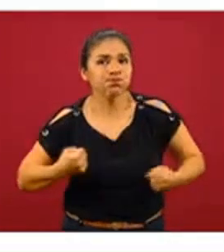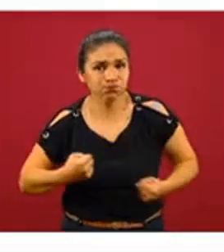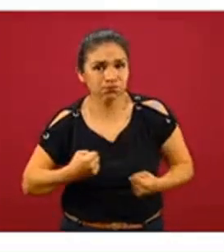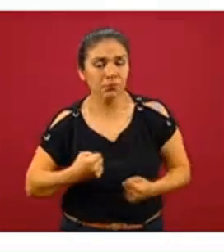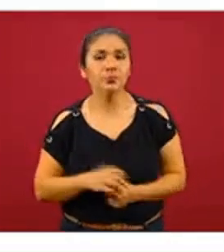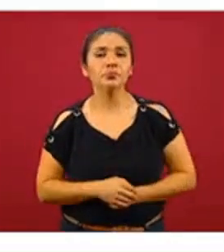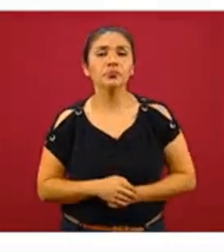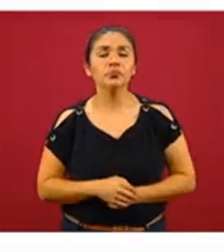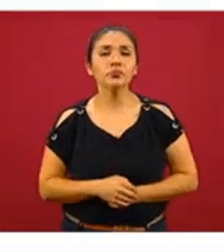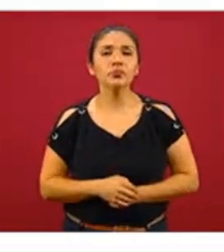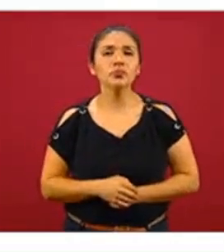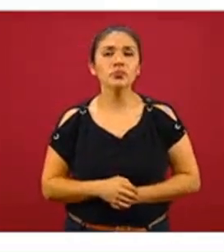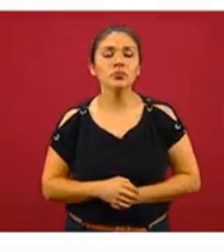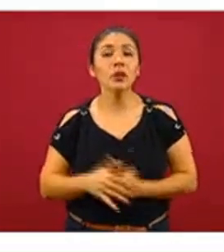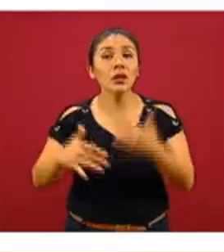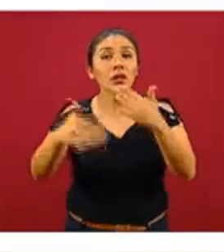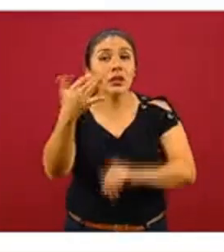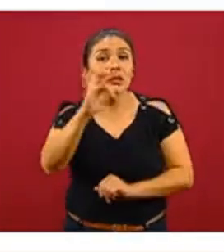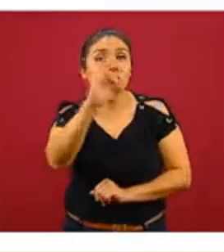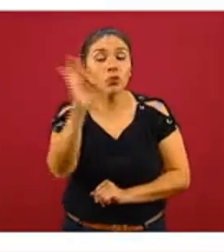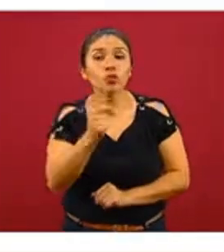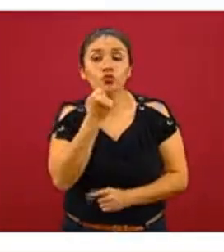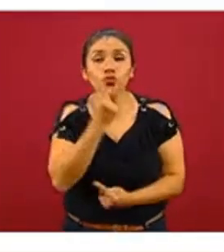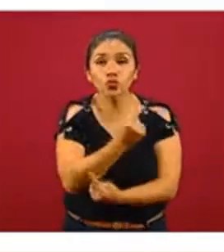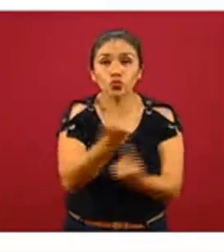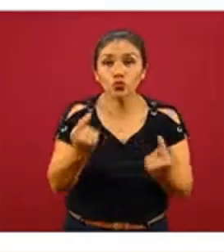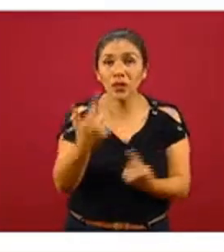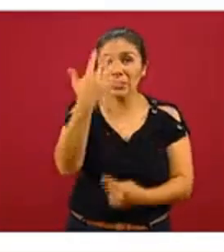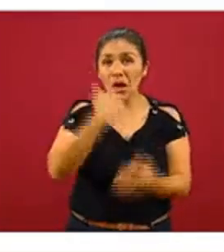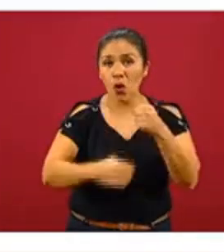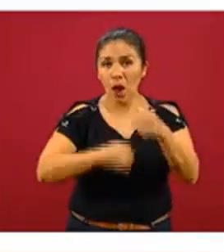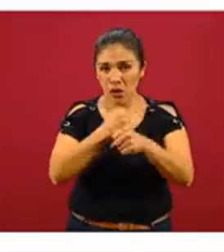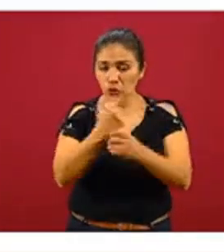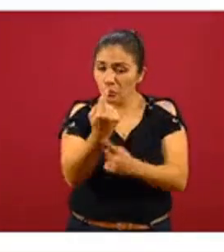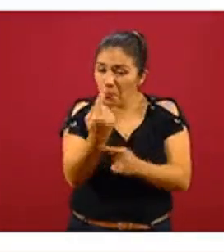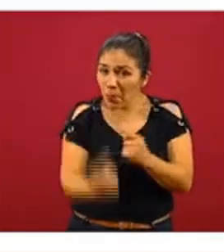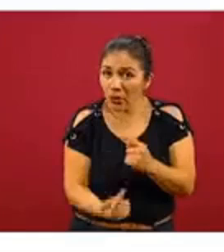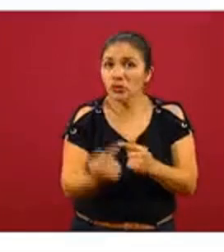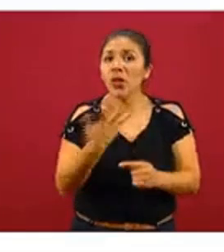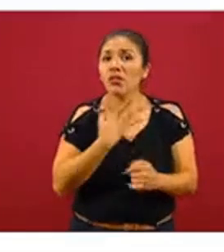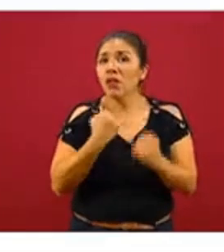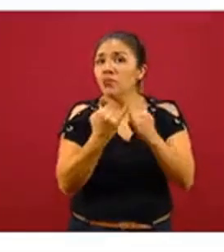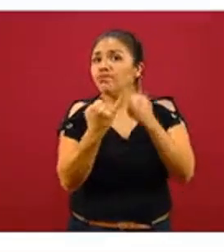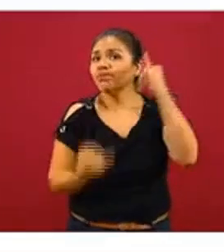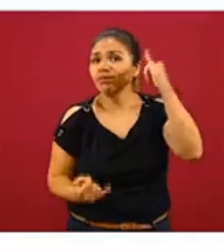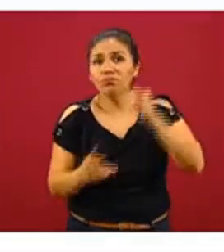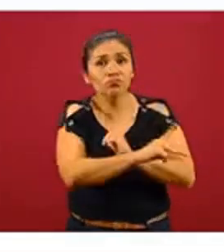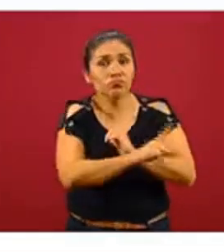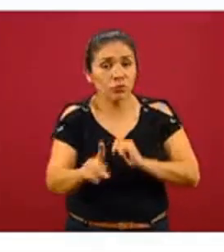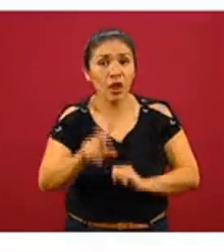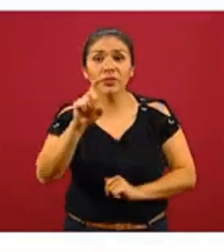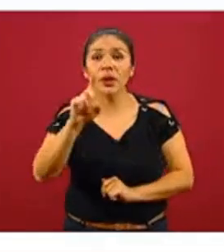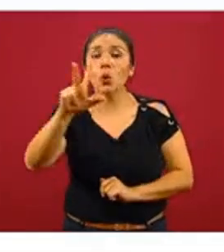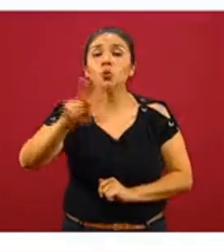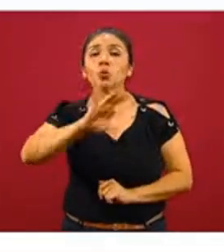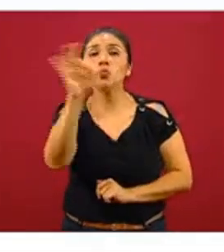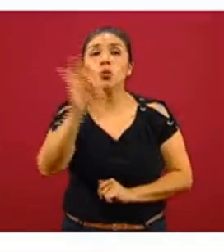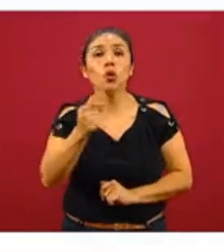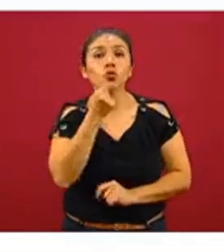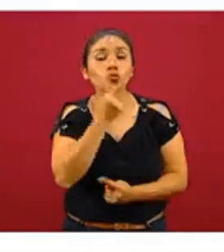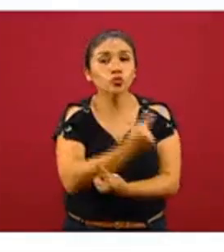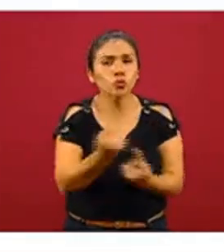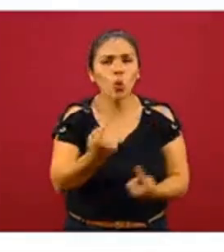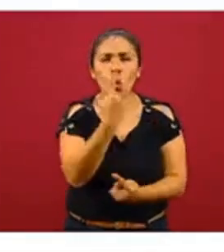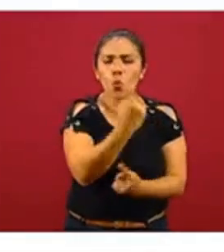de la ENSANUD, el 15% de los niños menores de 5 años padecen de desnutrición crónica. El 38% de niños de